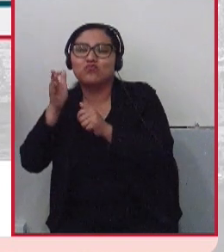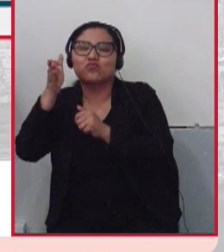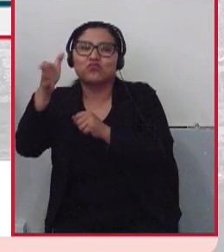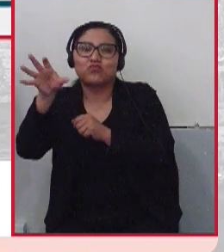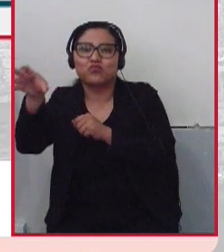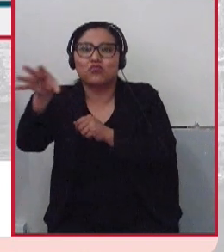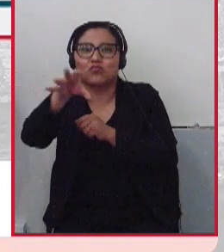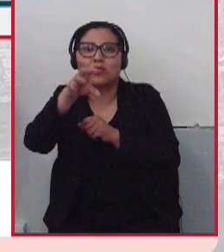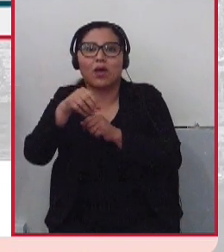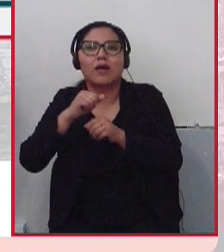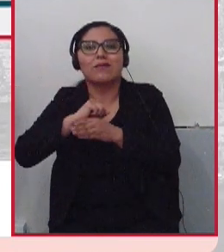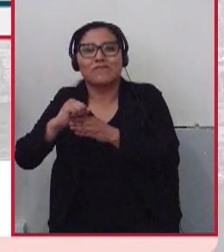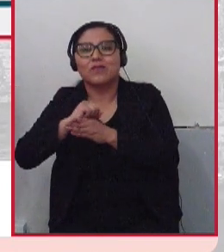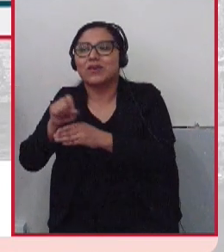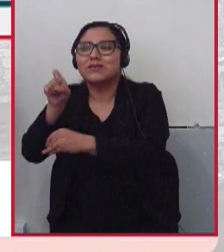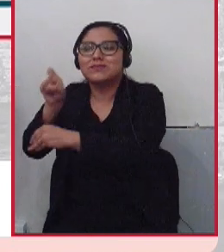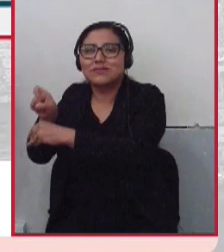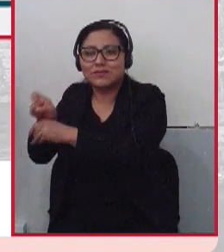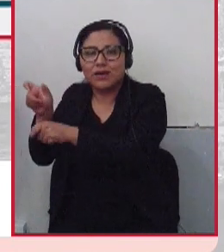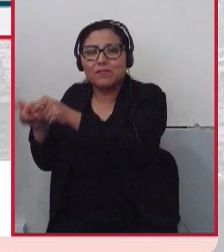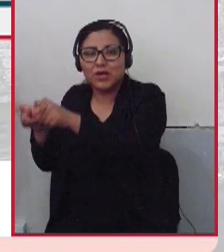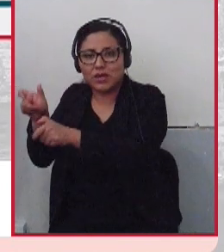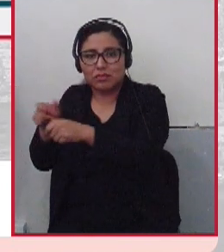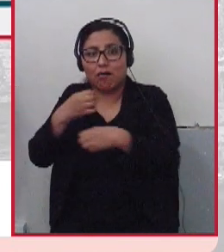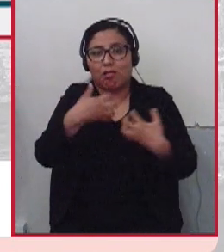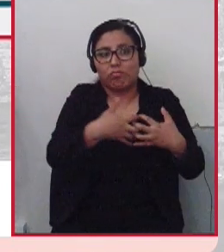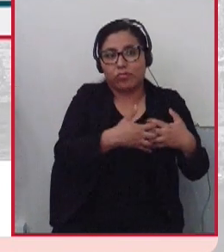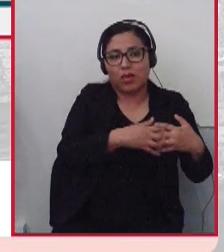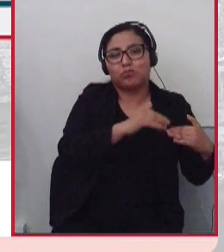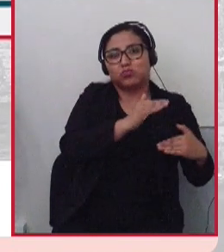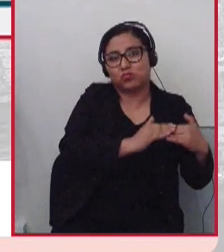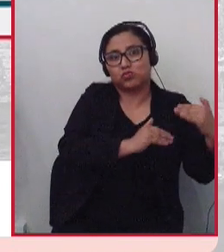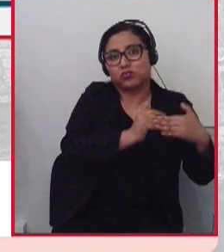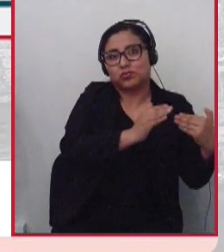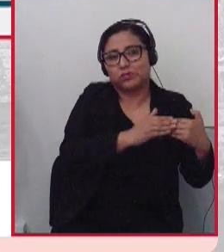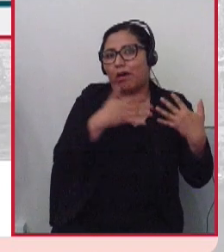para poder entrenar a tu equipo mientras la planta se está construyendo.